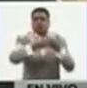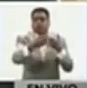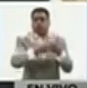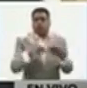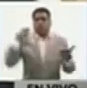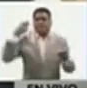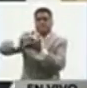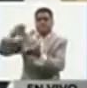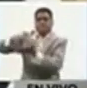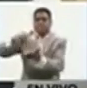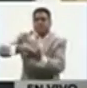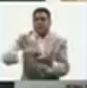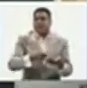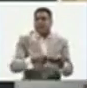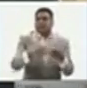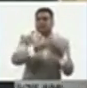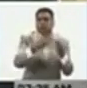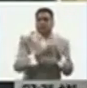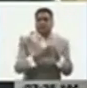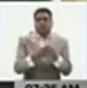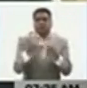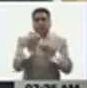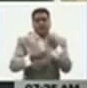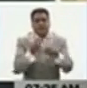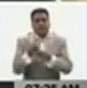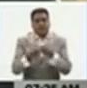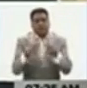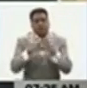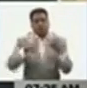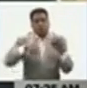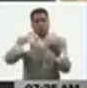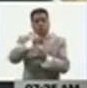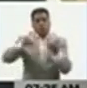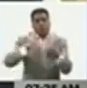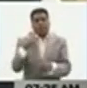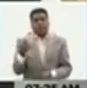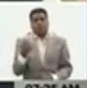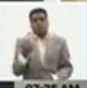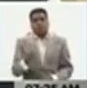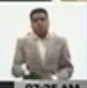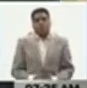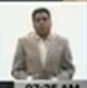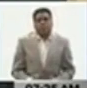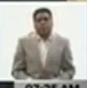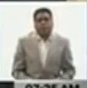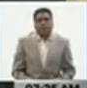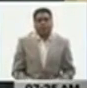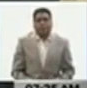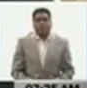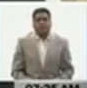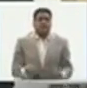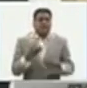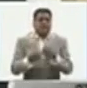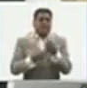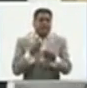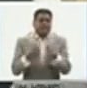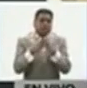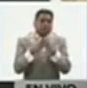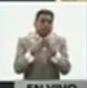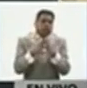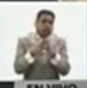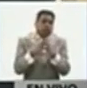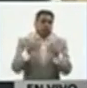divisas. Eso abona la guerra económica. A eso tenemos una cantidad de inversiones que se están haciendo en el sector comunicacional que son opacas. Nadie